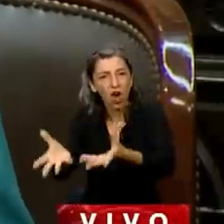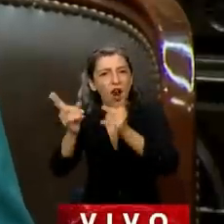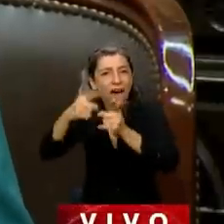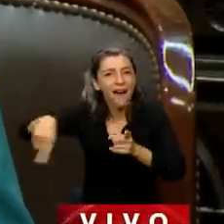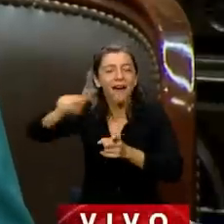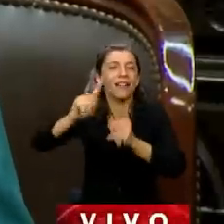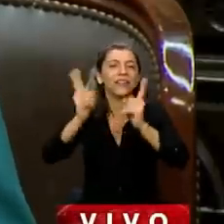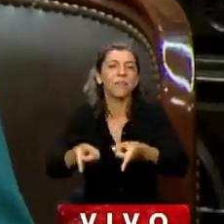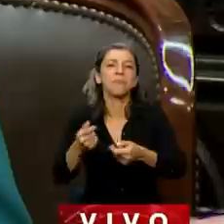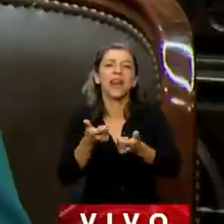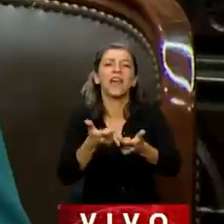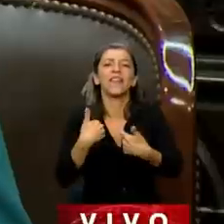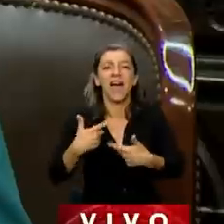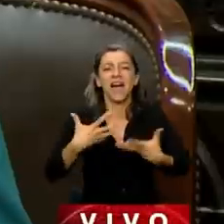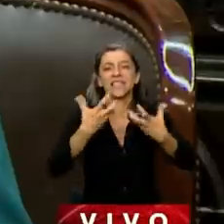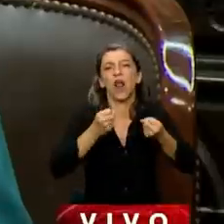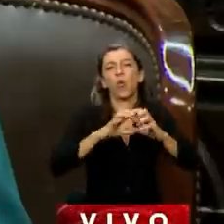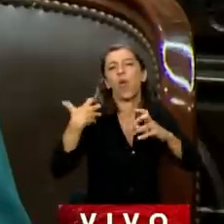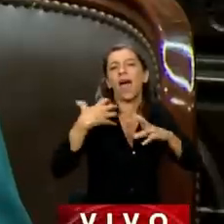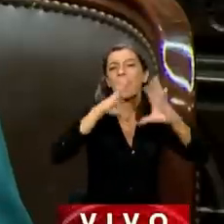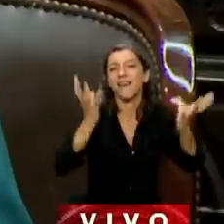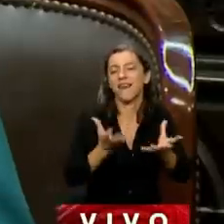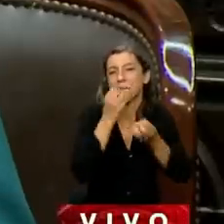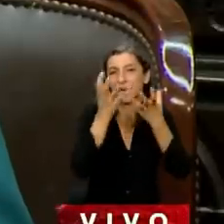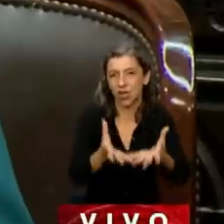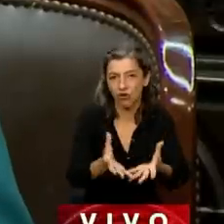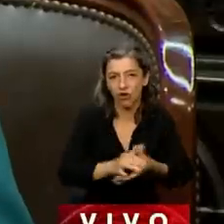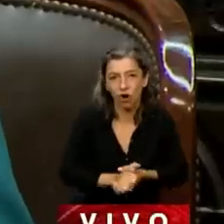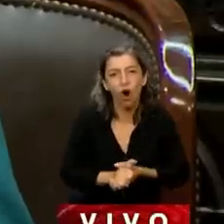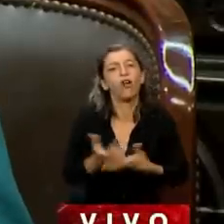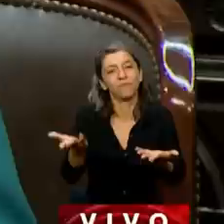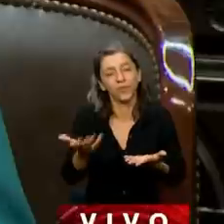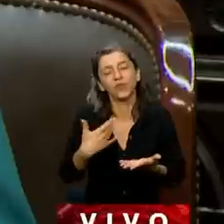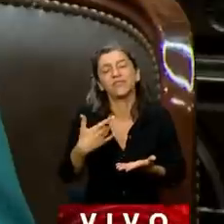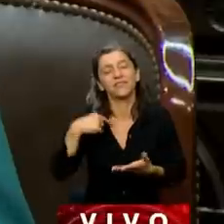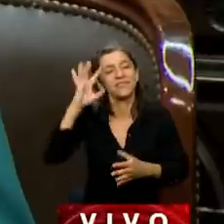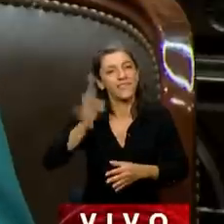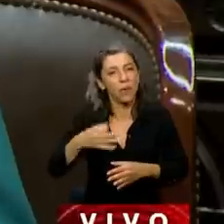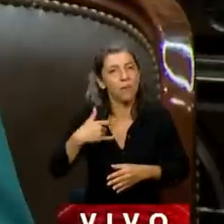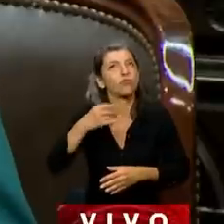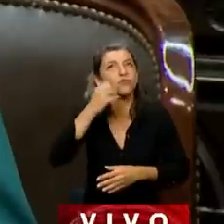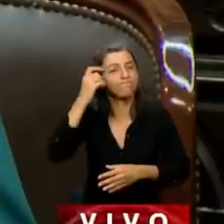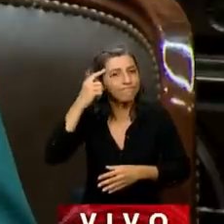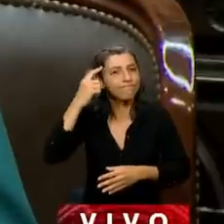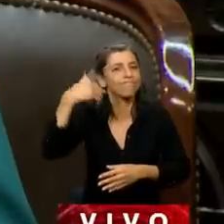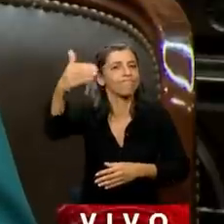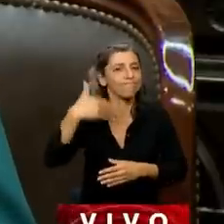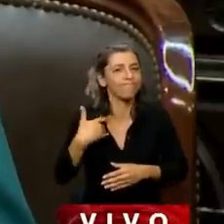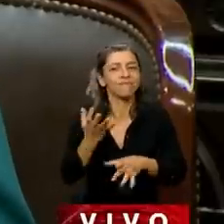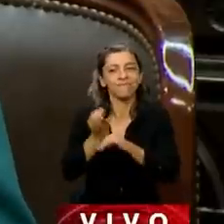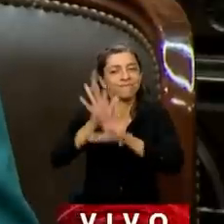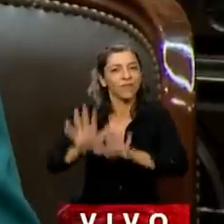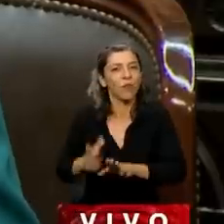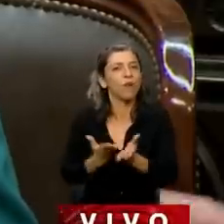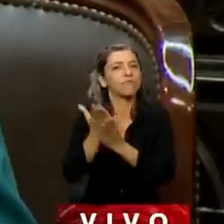tener trabajadoras y trabajadores de la salud con un salario digno y con una preparación y formación continua